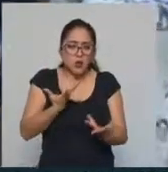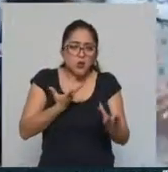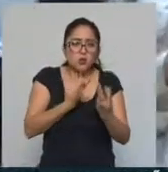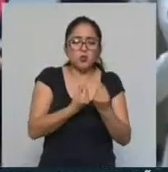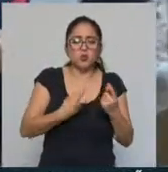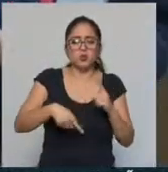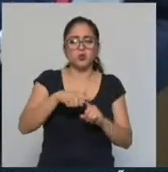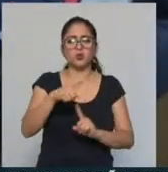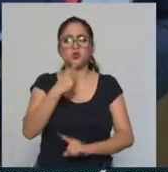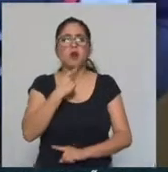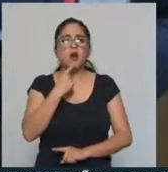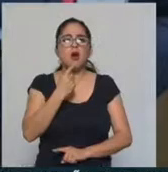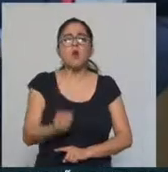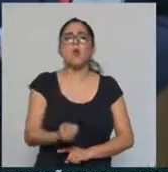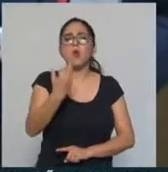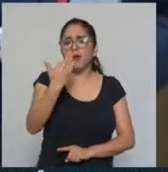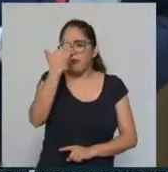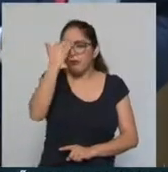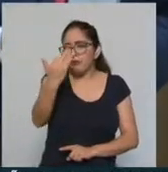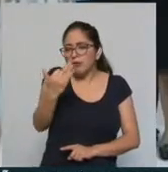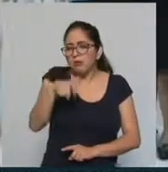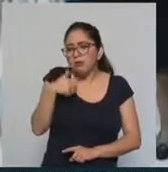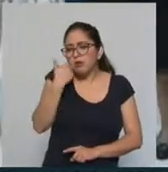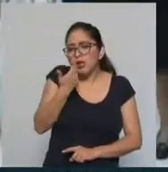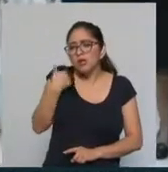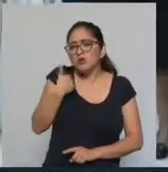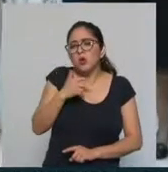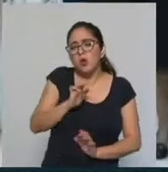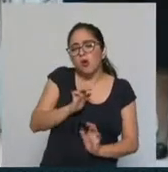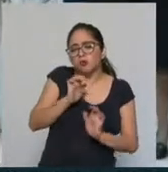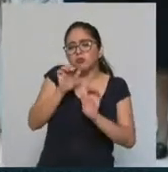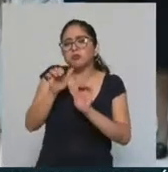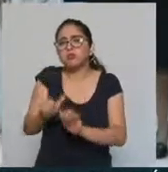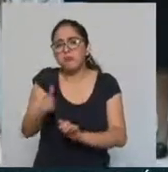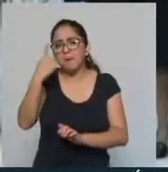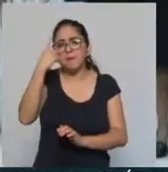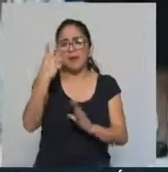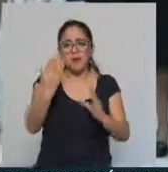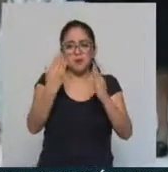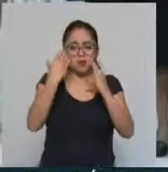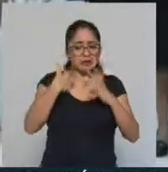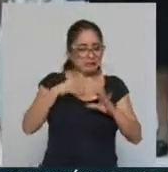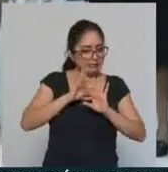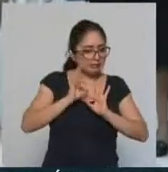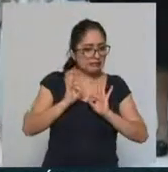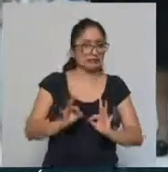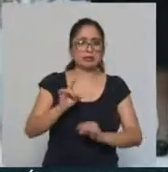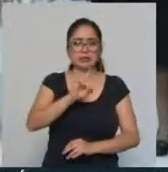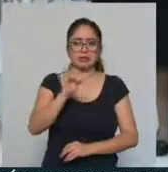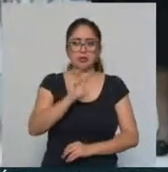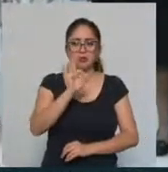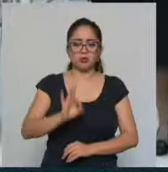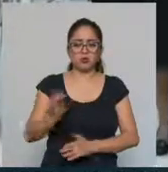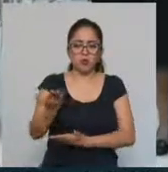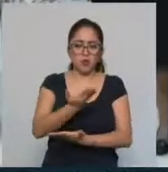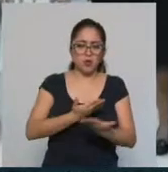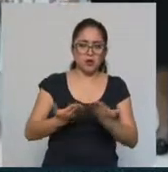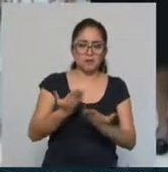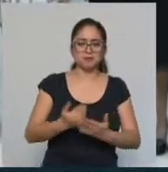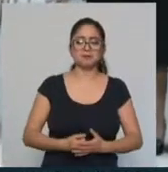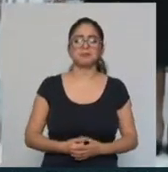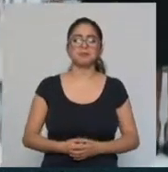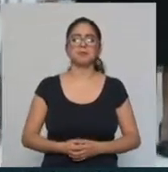Roja? ¿Cuánto tiempo es lo que me requeriría, por ejemplo, para que yo pues esté capacitado al 100% y pueda estar colaborando con ustedes? En una